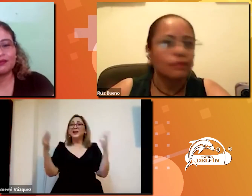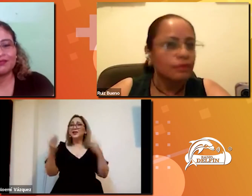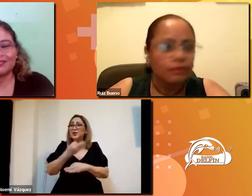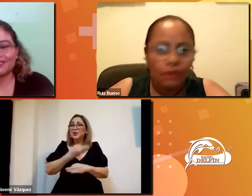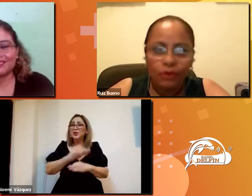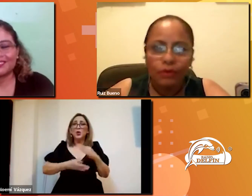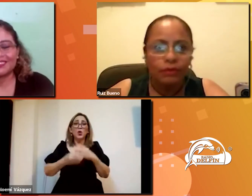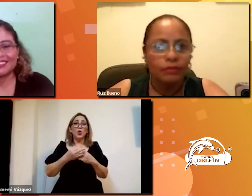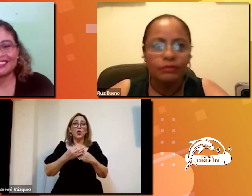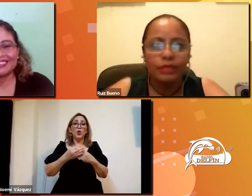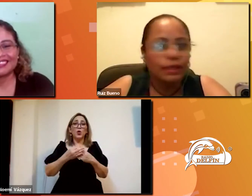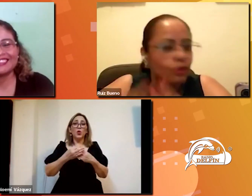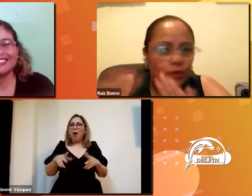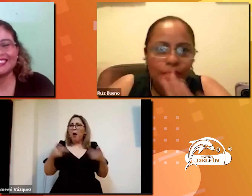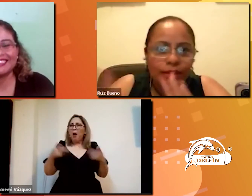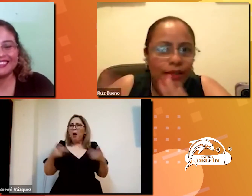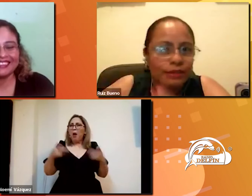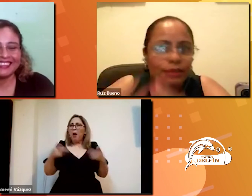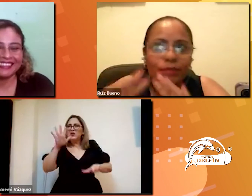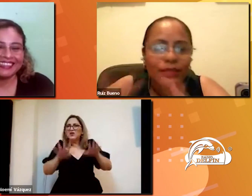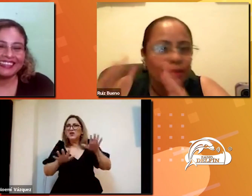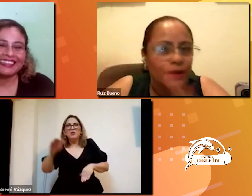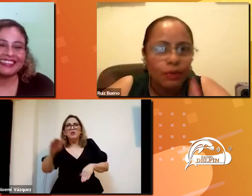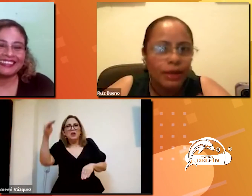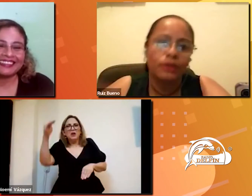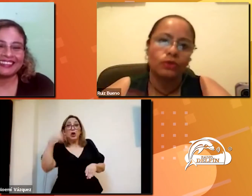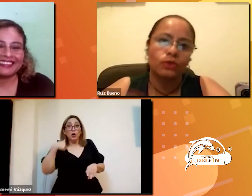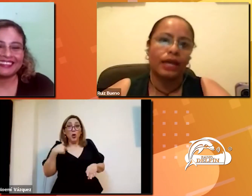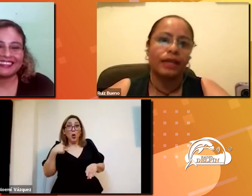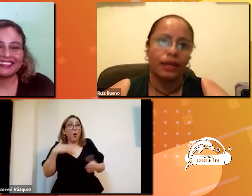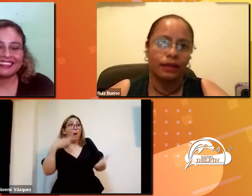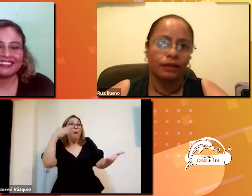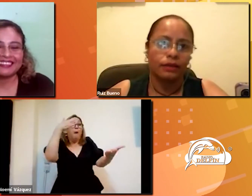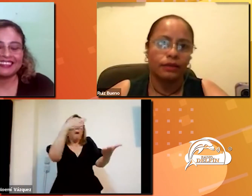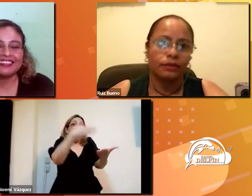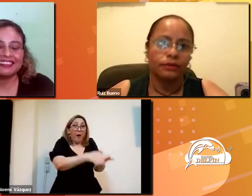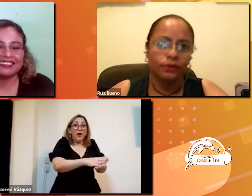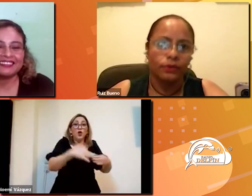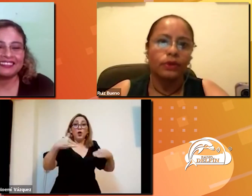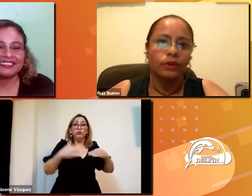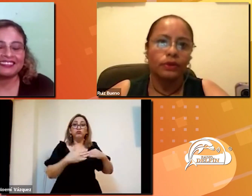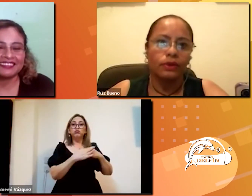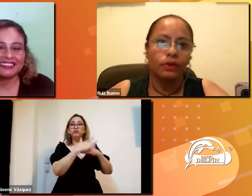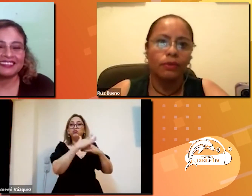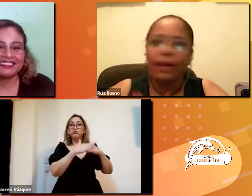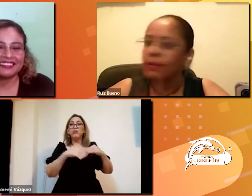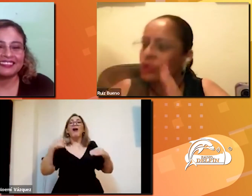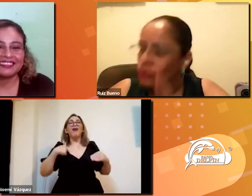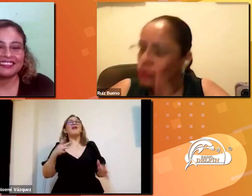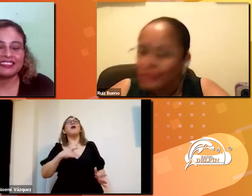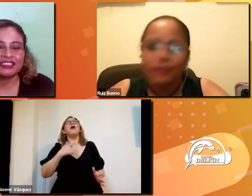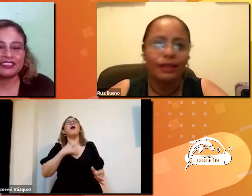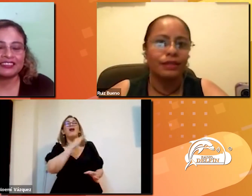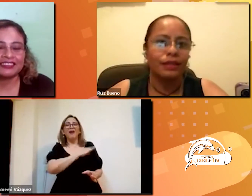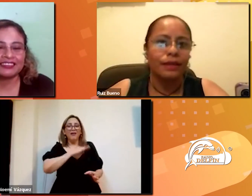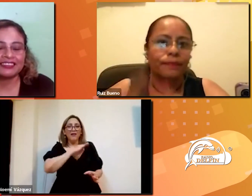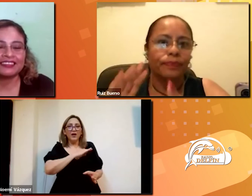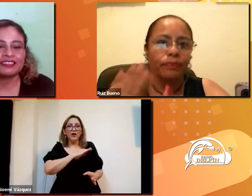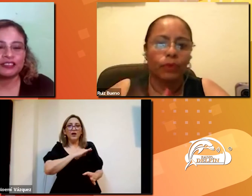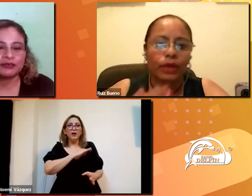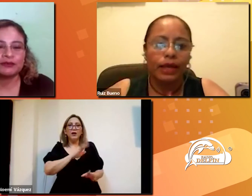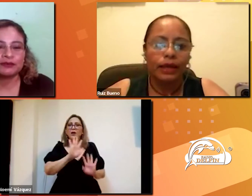playa. Donde tú estés, empieza a ver lo maravilloso que hay ahí, ¿no? Lo maravilloso que sí